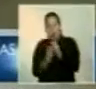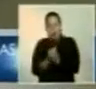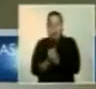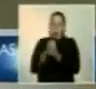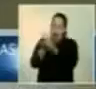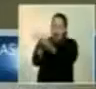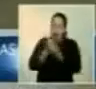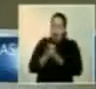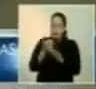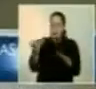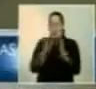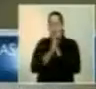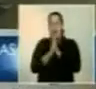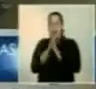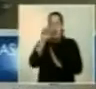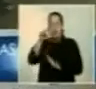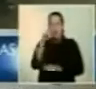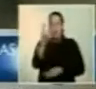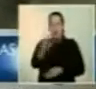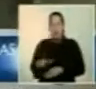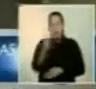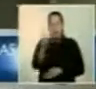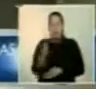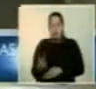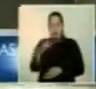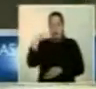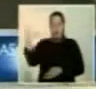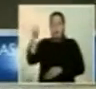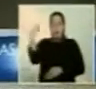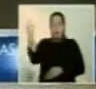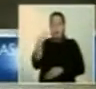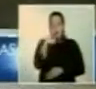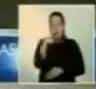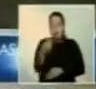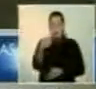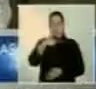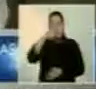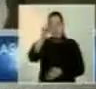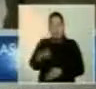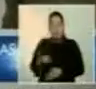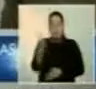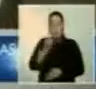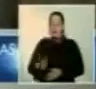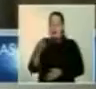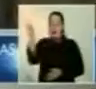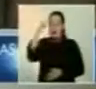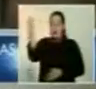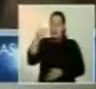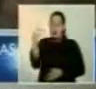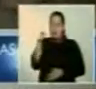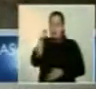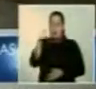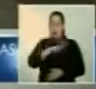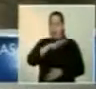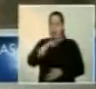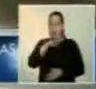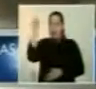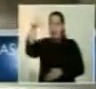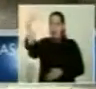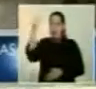porque el señor presidente usted como venezolano llanero que usted dice que yo también soy venezolano hizo llanero y soy yo donde usted yo estoy